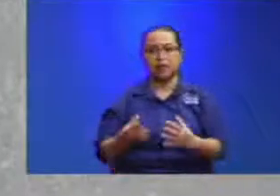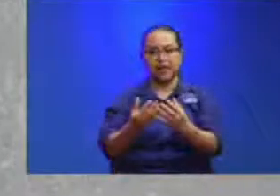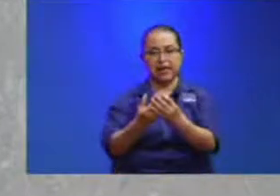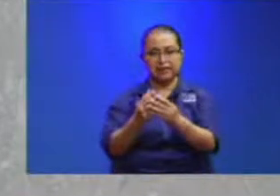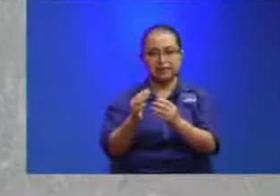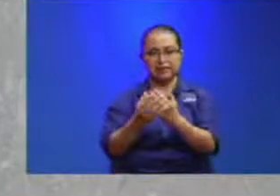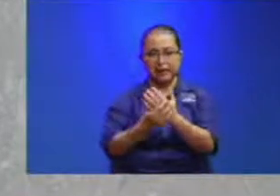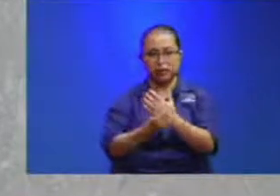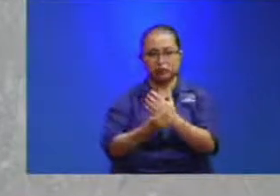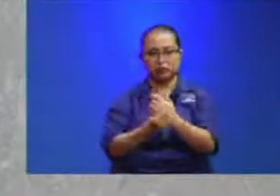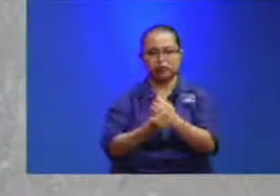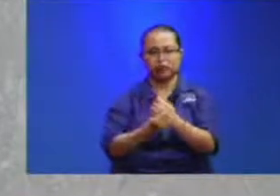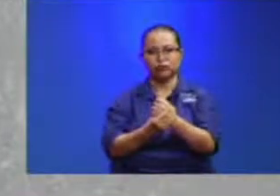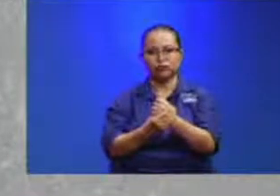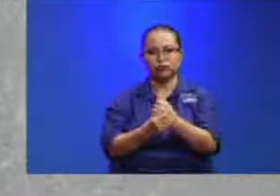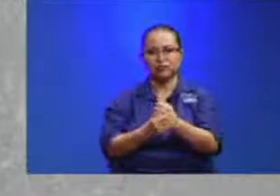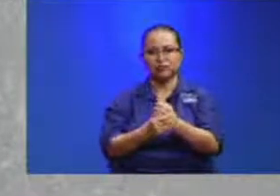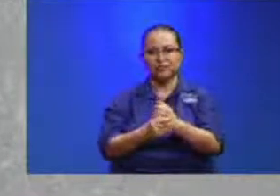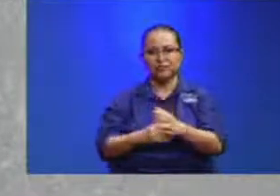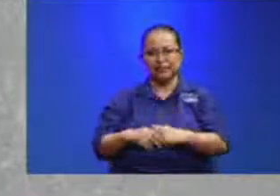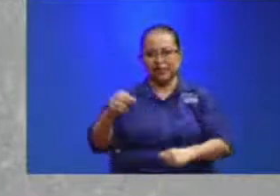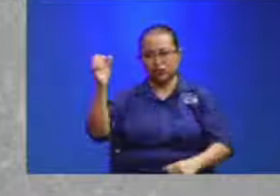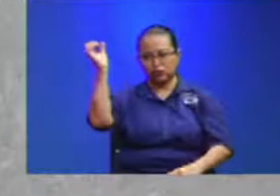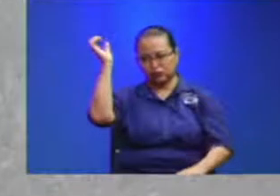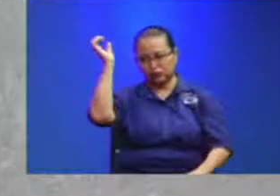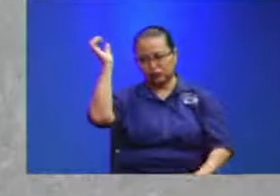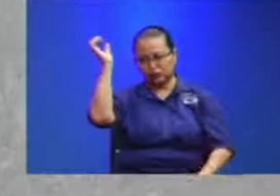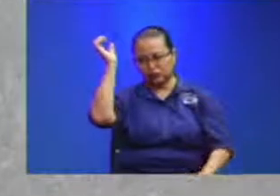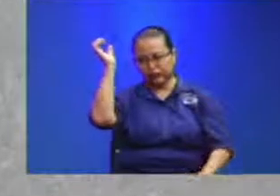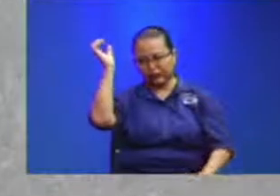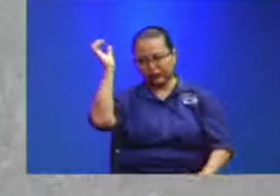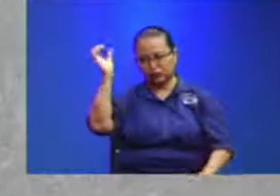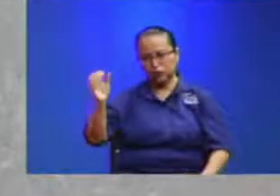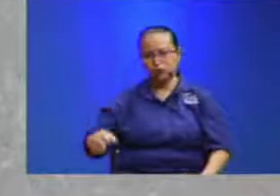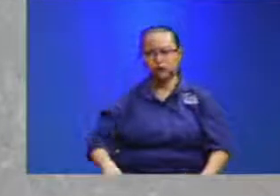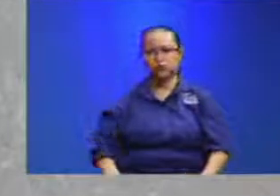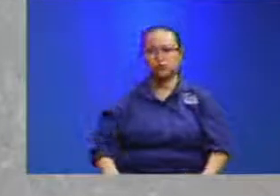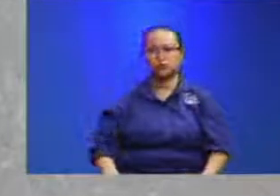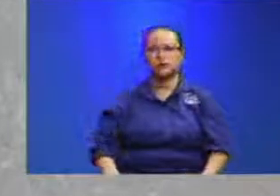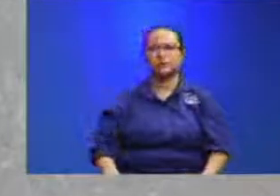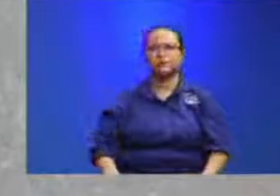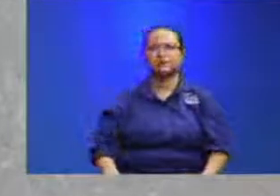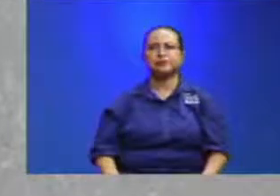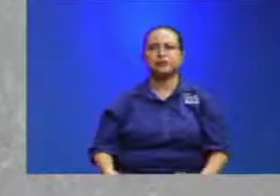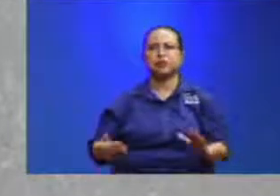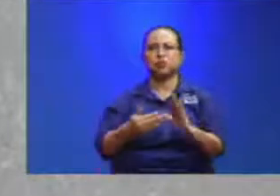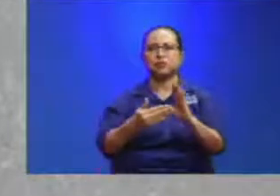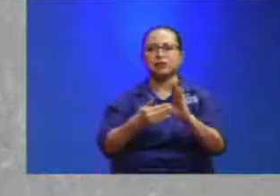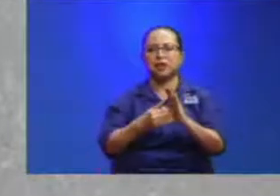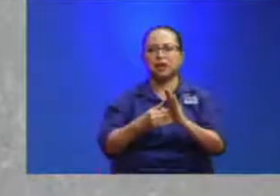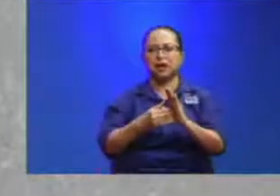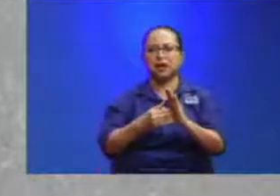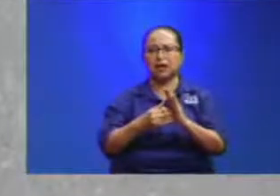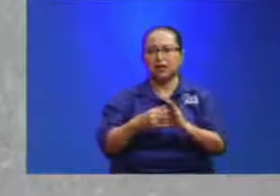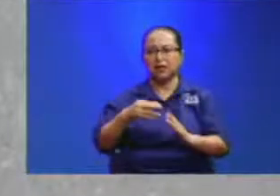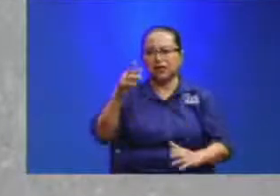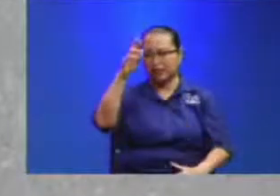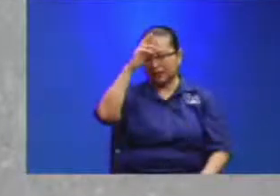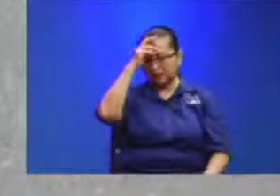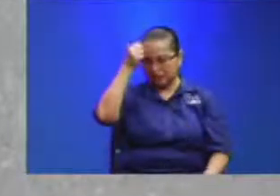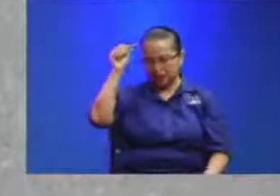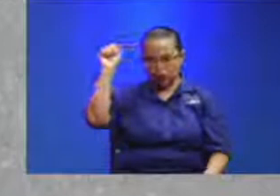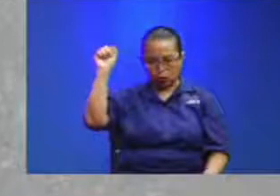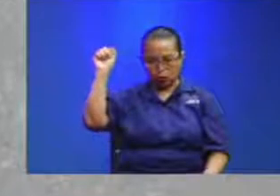listín o filisteos estaban contra saúl raro y listing